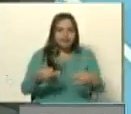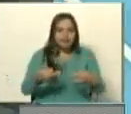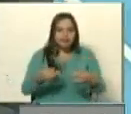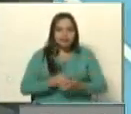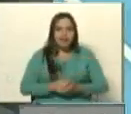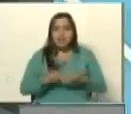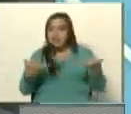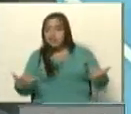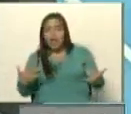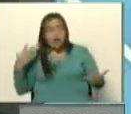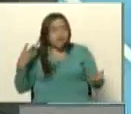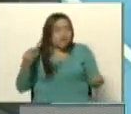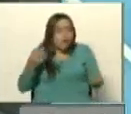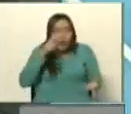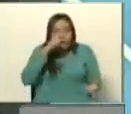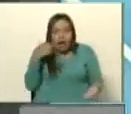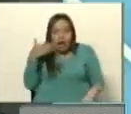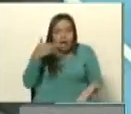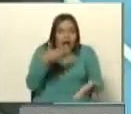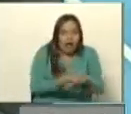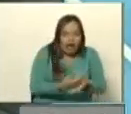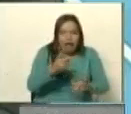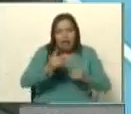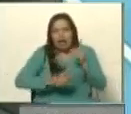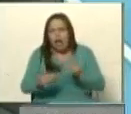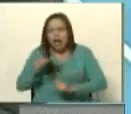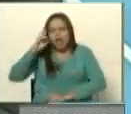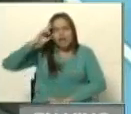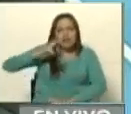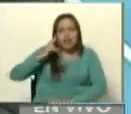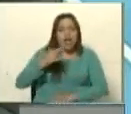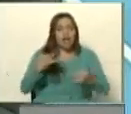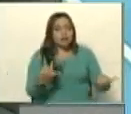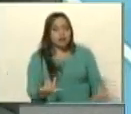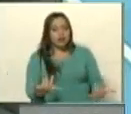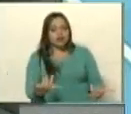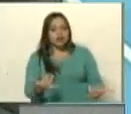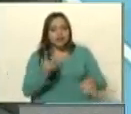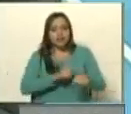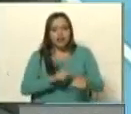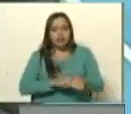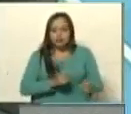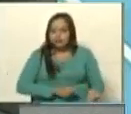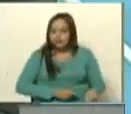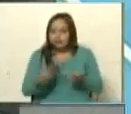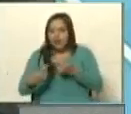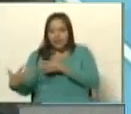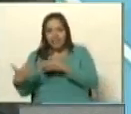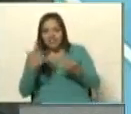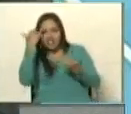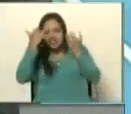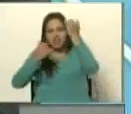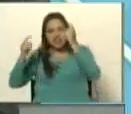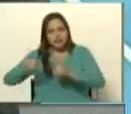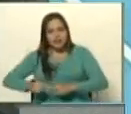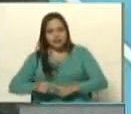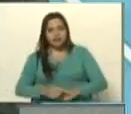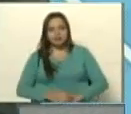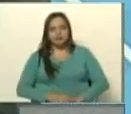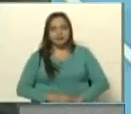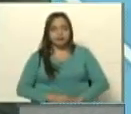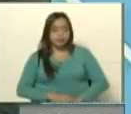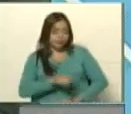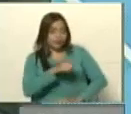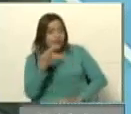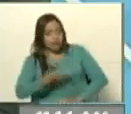Hemos gastado mucho tiempo diagnosticando, criticando. Ahora llega el momento de tirarnos a lanzarnos a la batalla de las ideas también. Es importante lo que